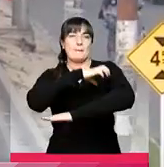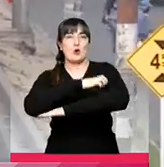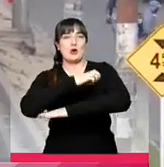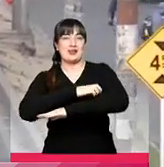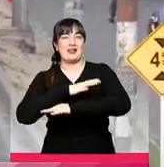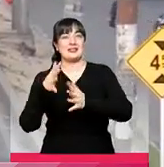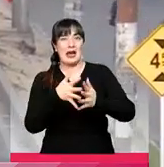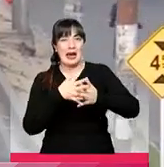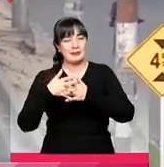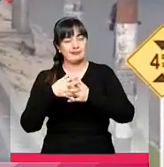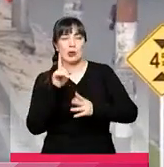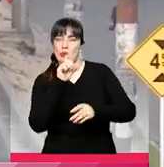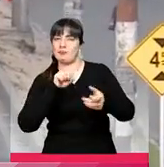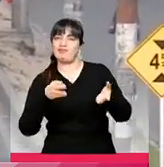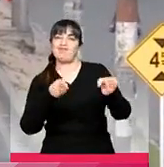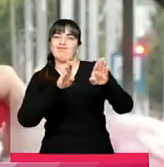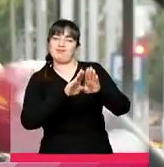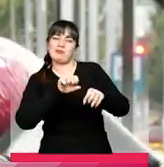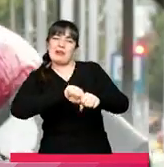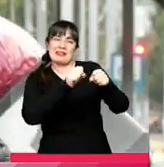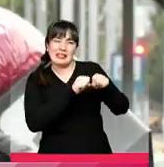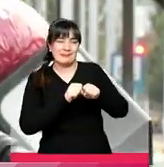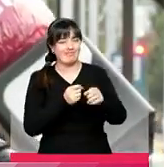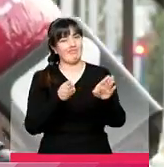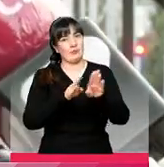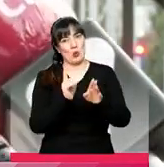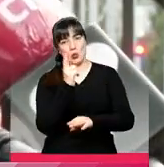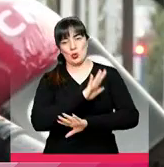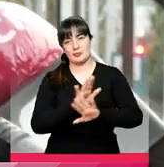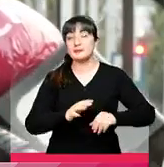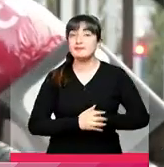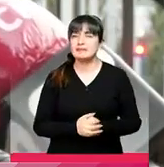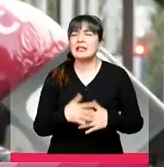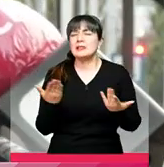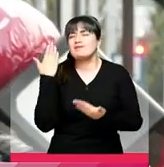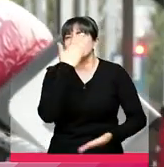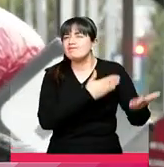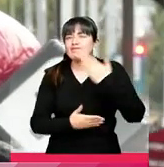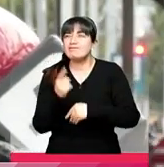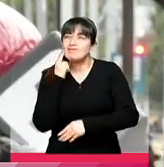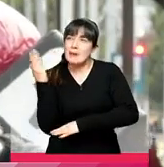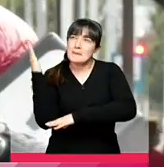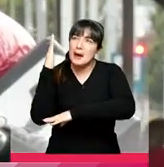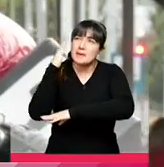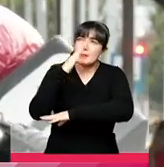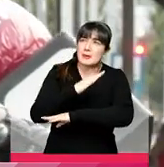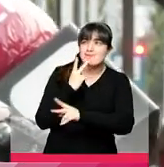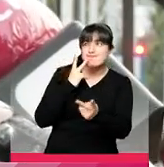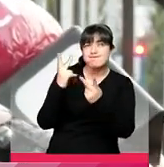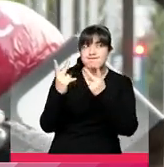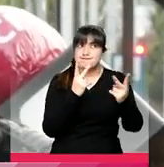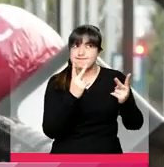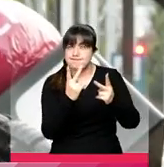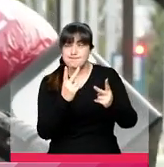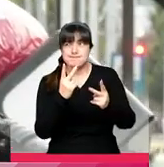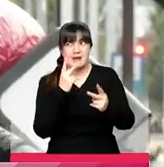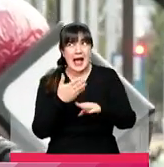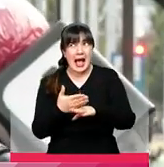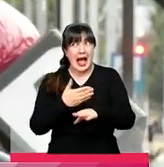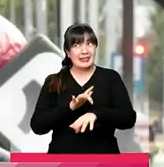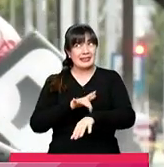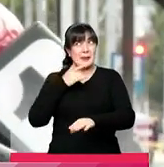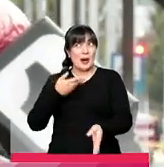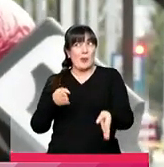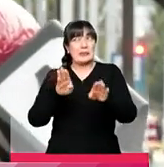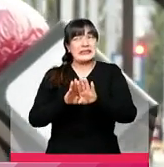con afectaciones en su infraestructura. Tenemos que evaluar cómo se vaya desarrollando el día para poder plantear si vamos a hacer un cierre anticipado.